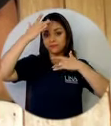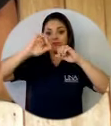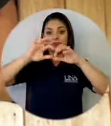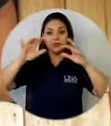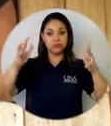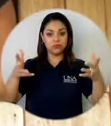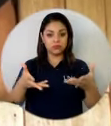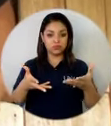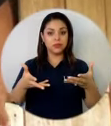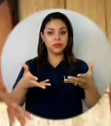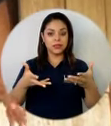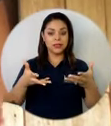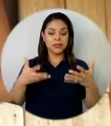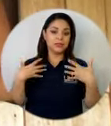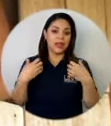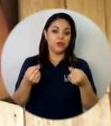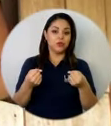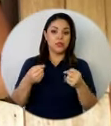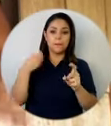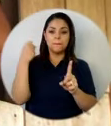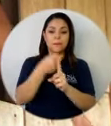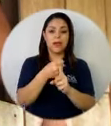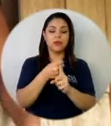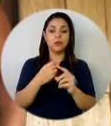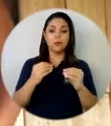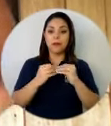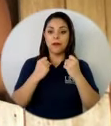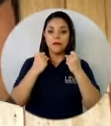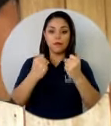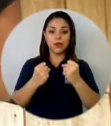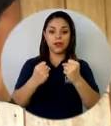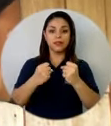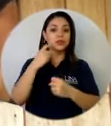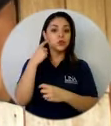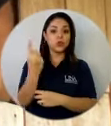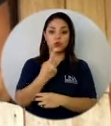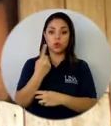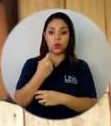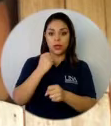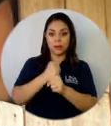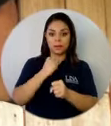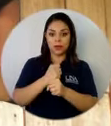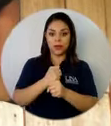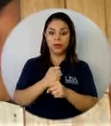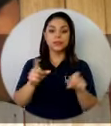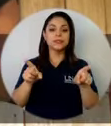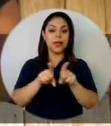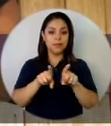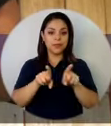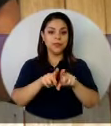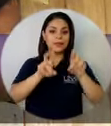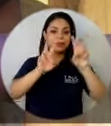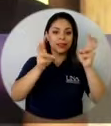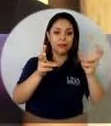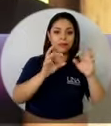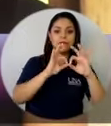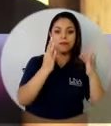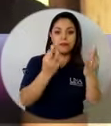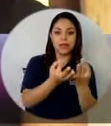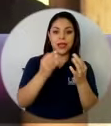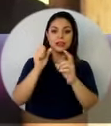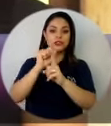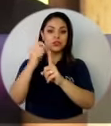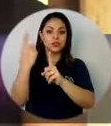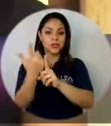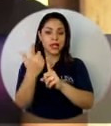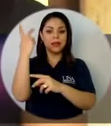sanitaria, el impacto fue todavía más fuerte porque no fue solo en empleo, sino también en el ámbito familiar, social,